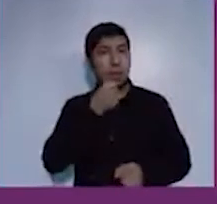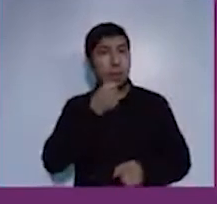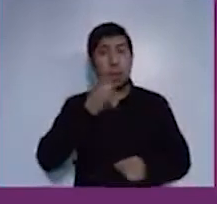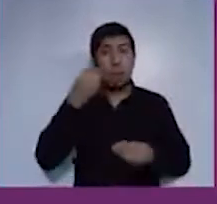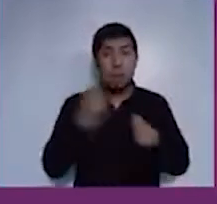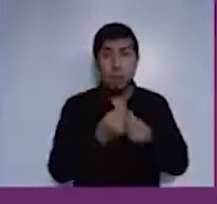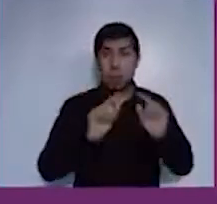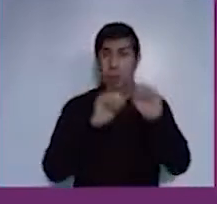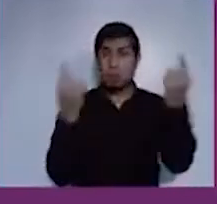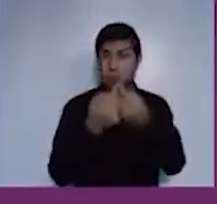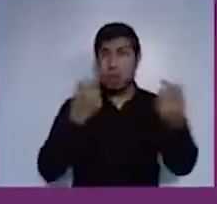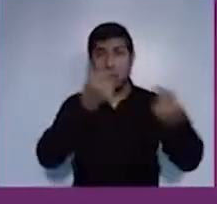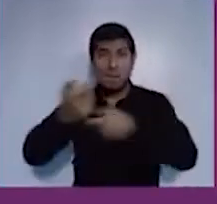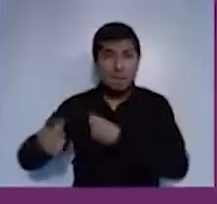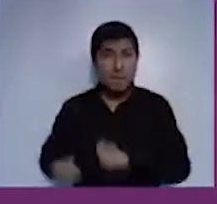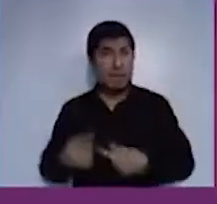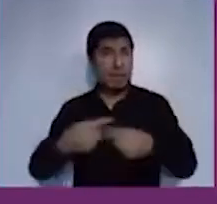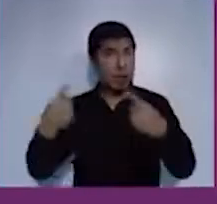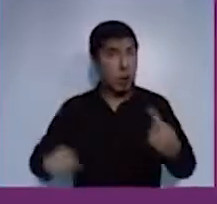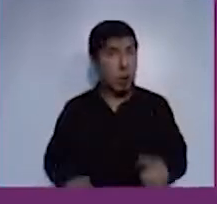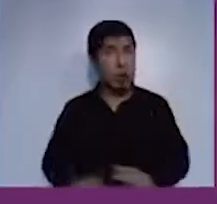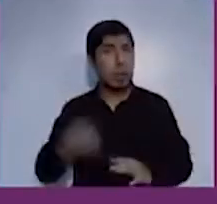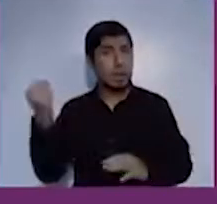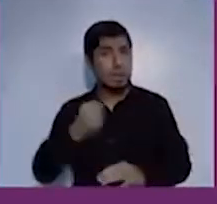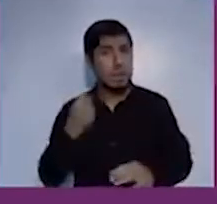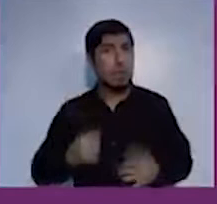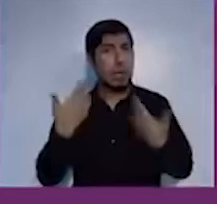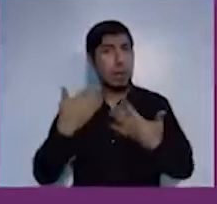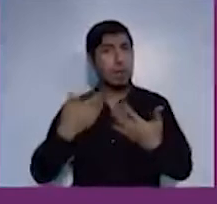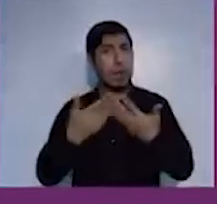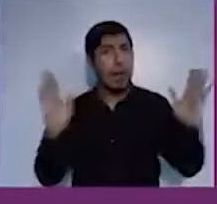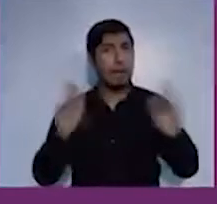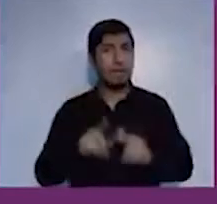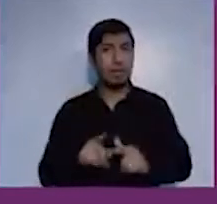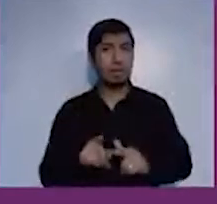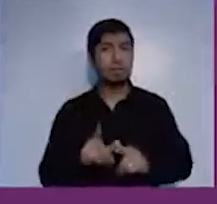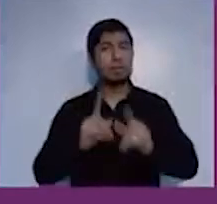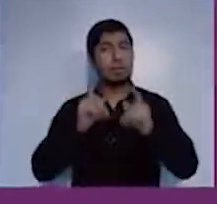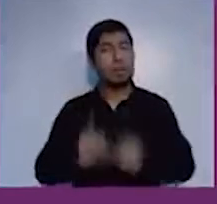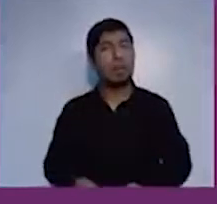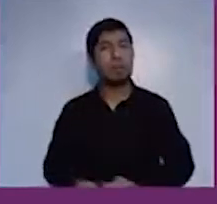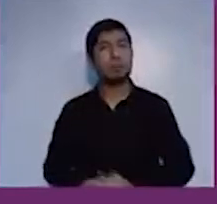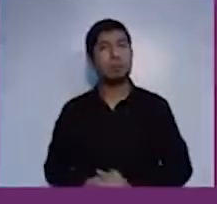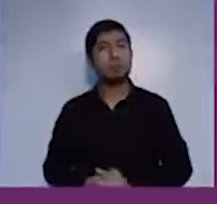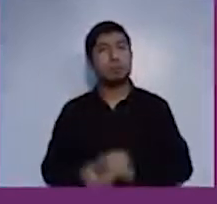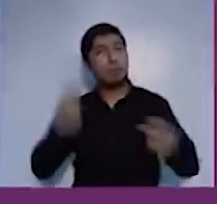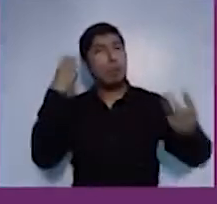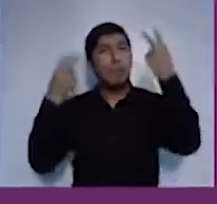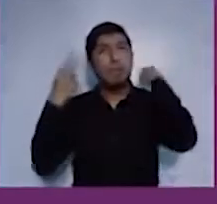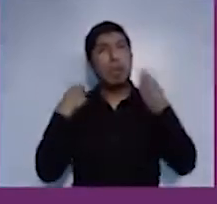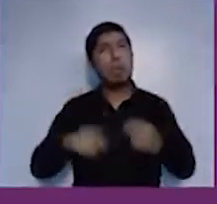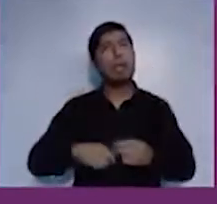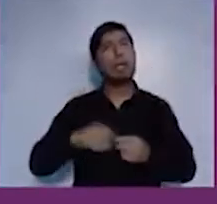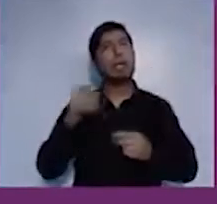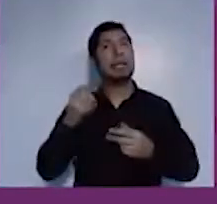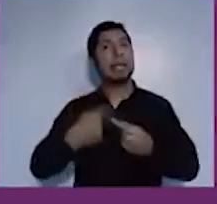paseos y shoppings comerciales, entonces es importante poder darle esa oportunidad. Y también lo que tiene que ver con peluquerías, centros de